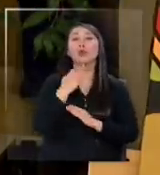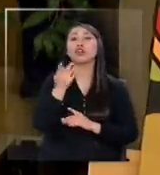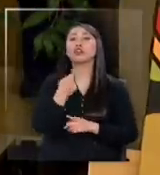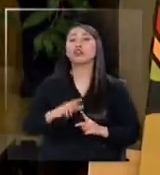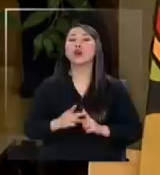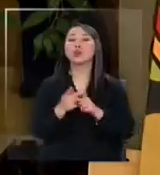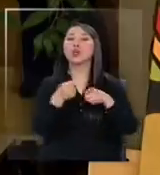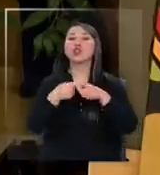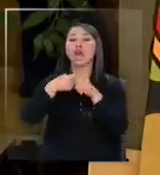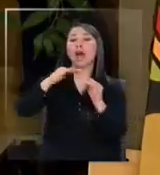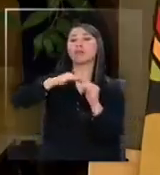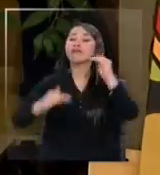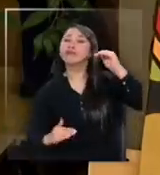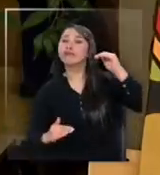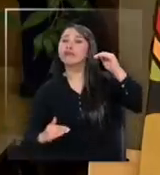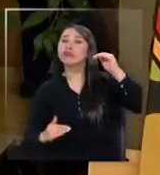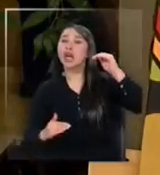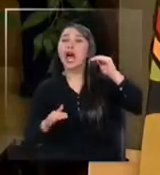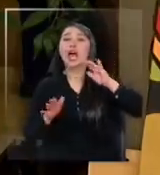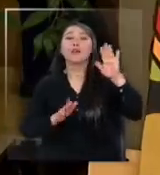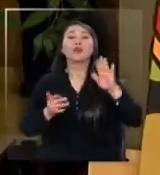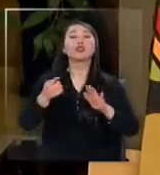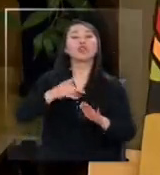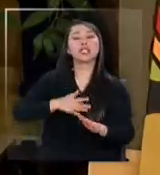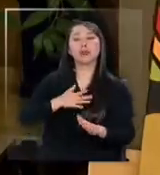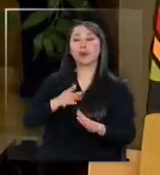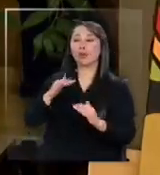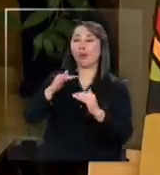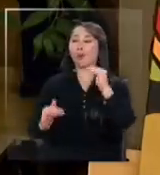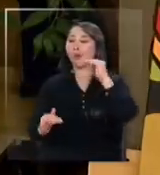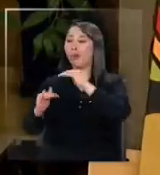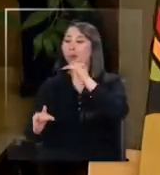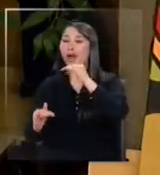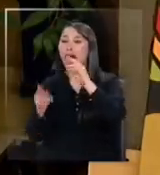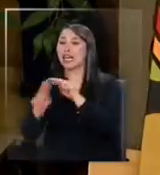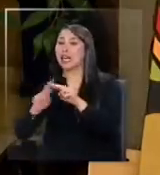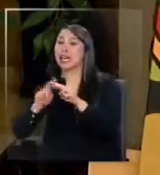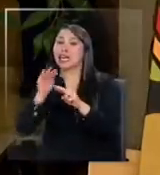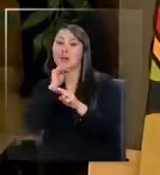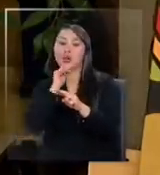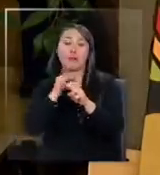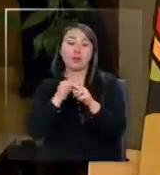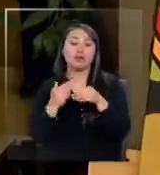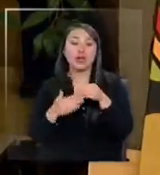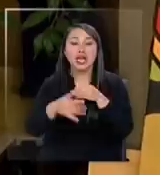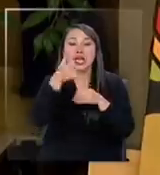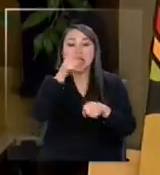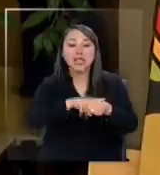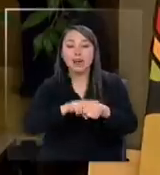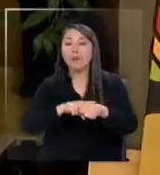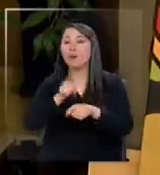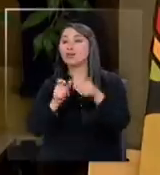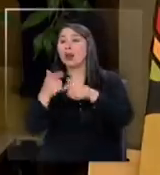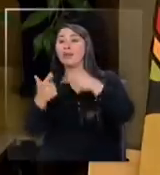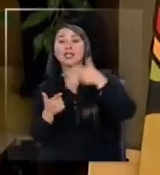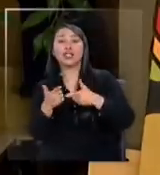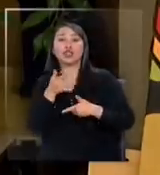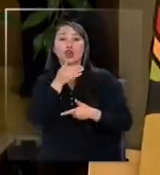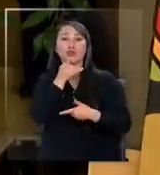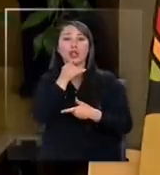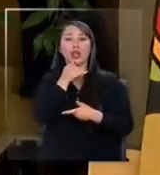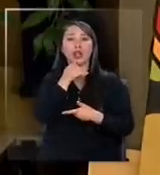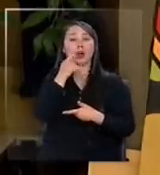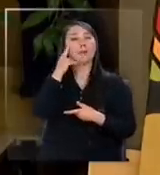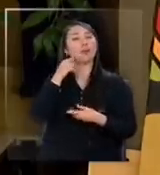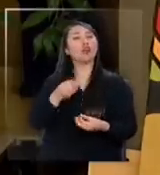desigual. Claro, quizás quisimos resolver todas estas iniquidades en muy poco tiempo y no tuvimos el capital político para hacerlo. Pero